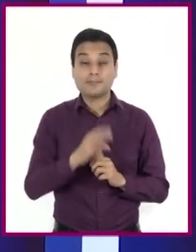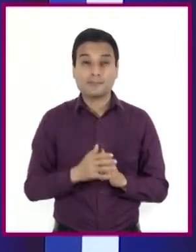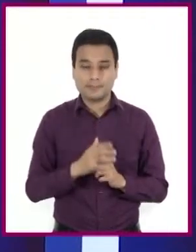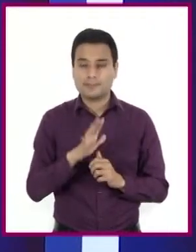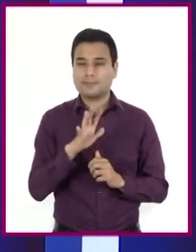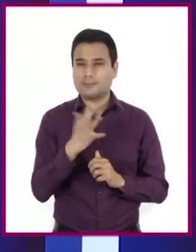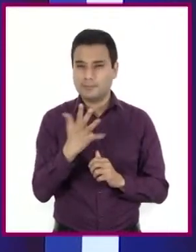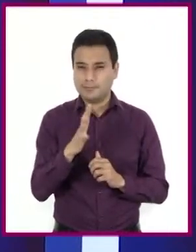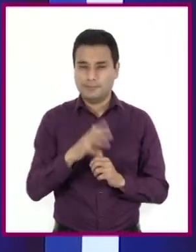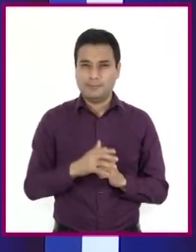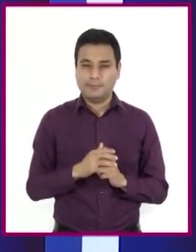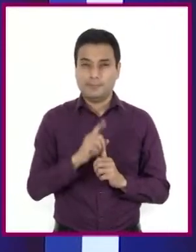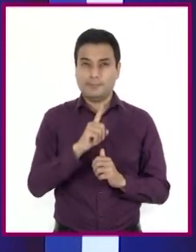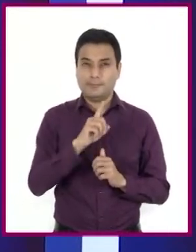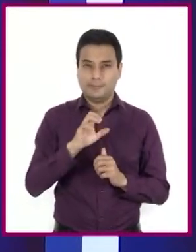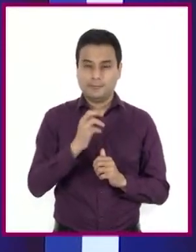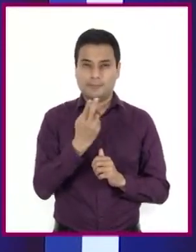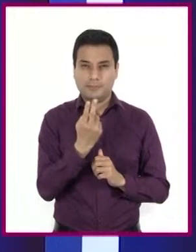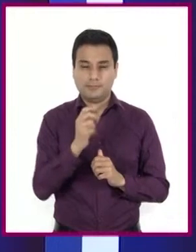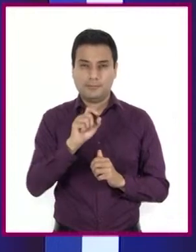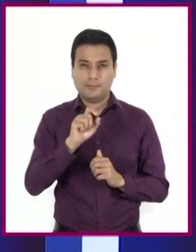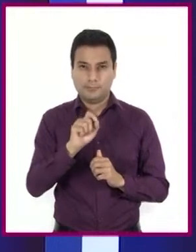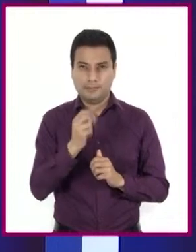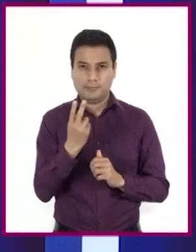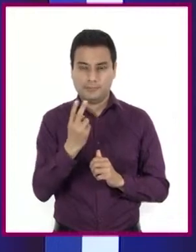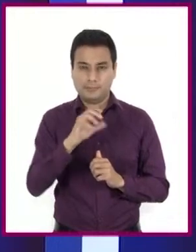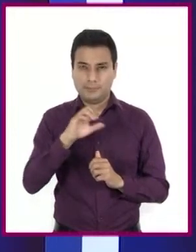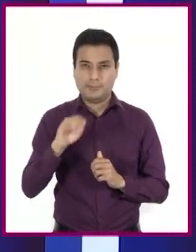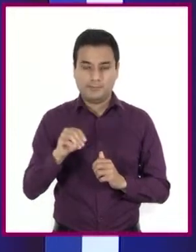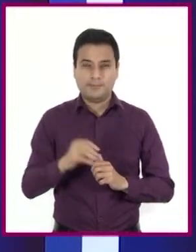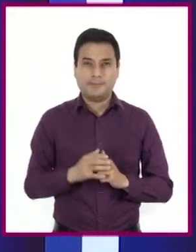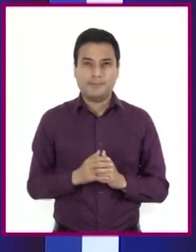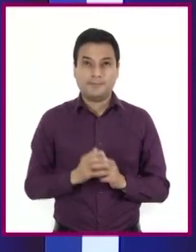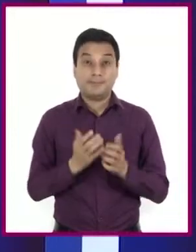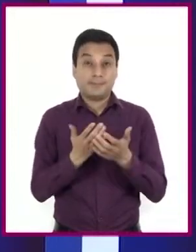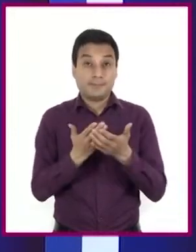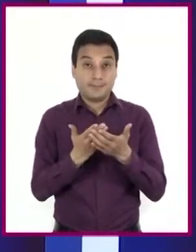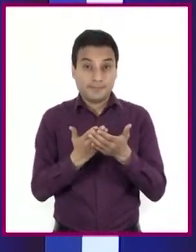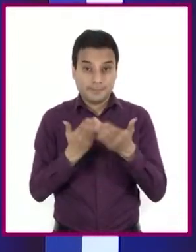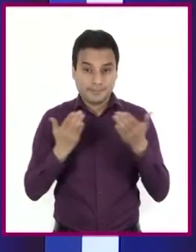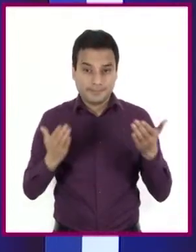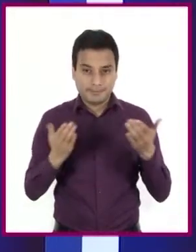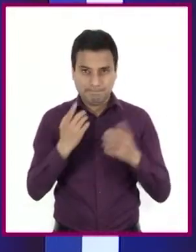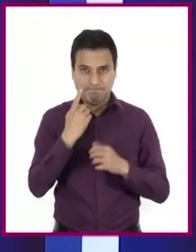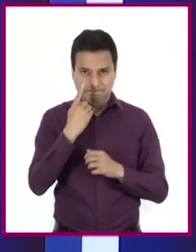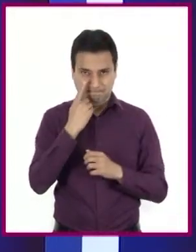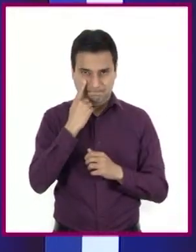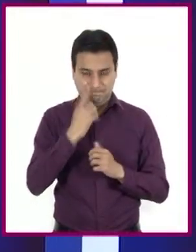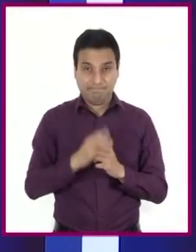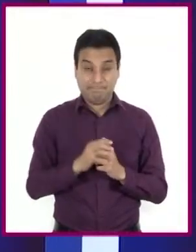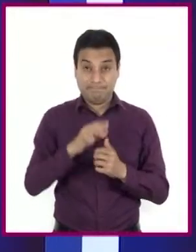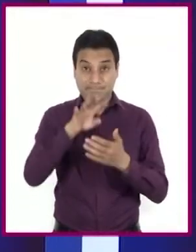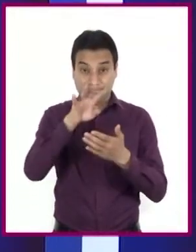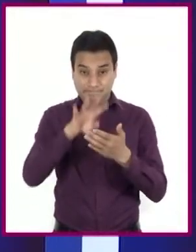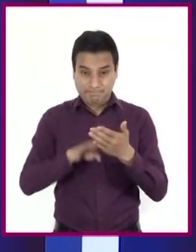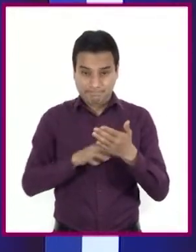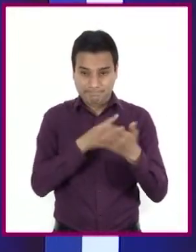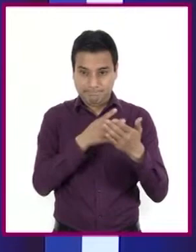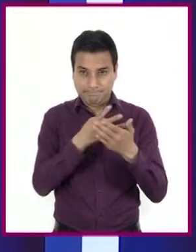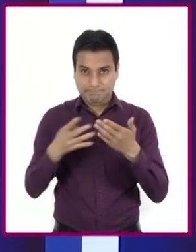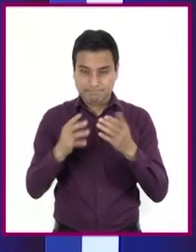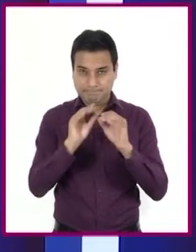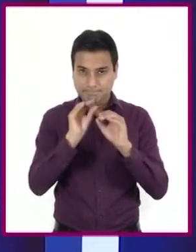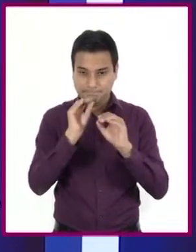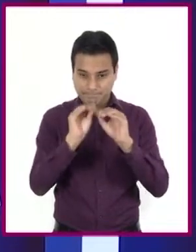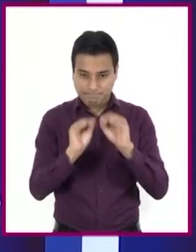redondeado es 125.2 centímetros. Ahora, vamos a generar la siguiente tabla con la distancia de